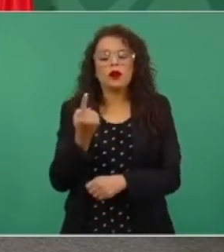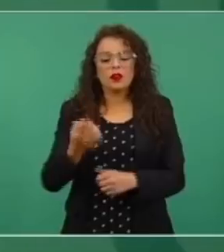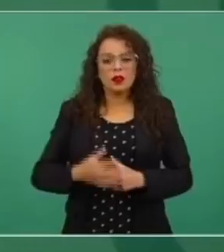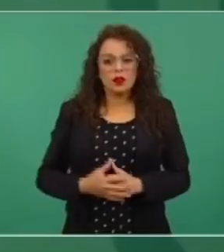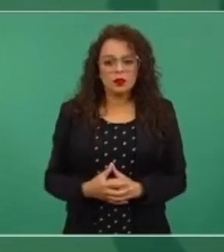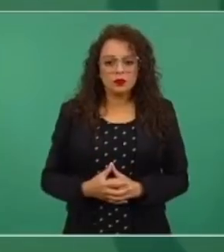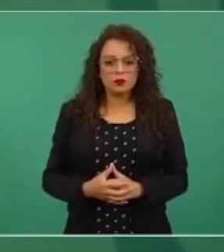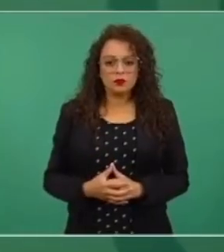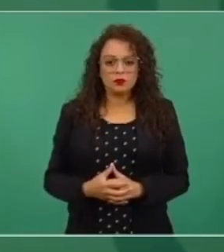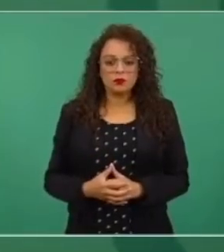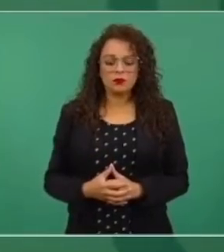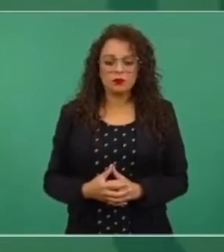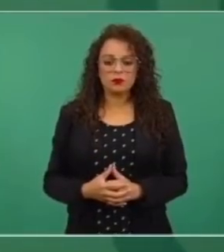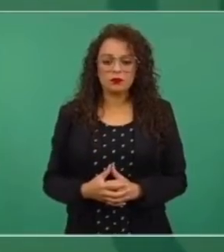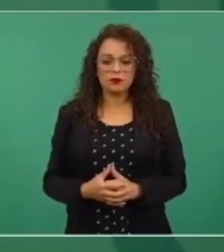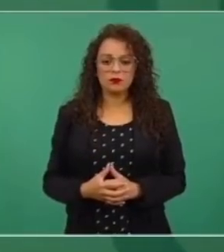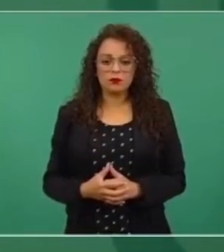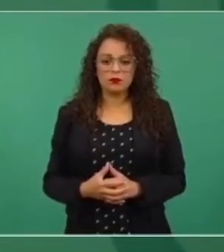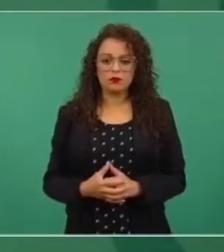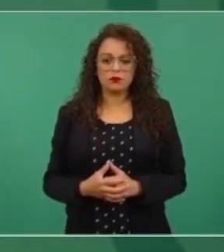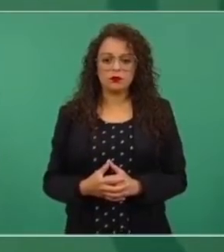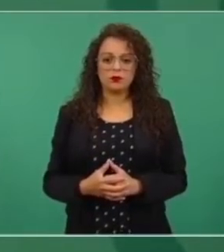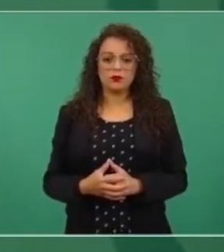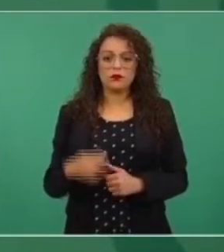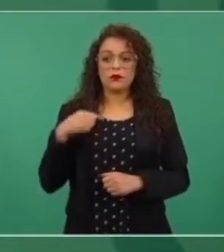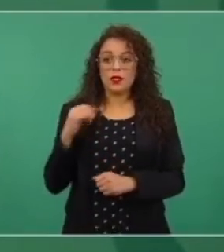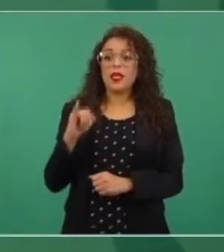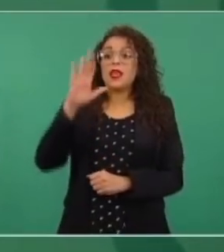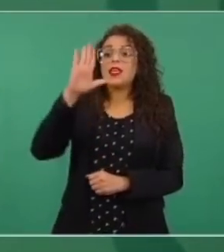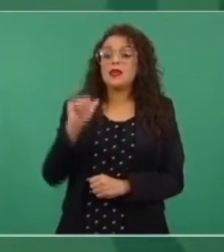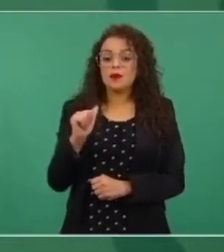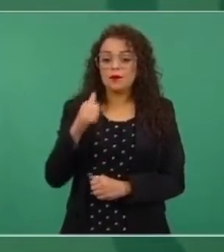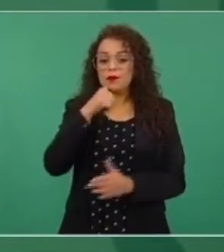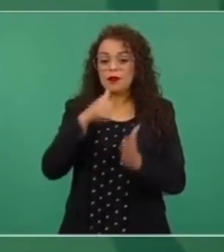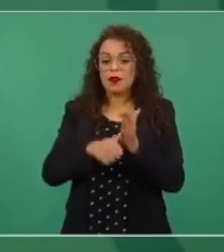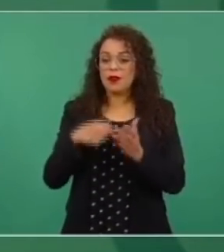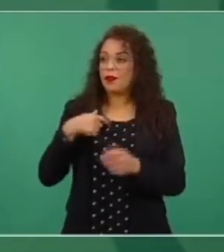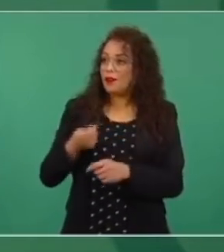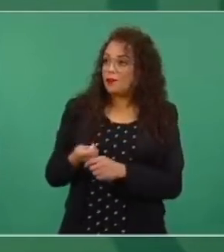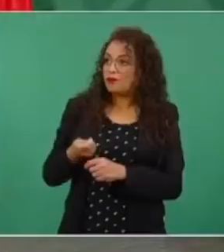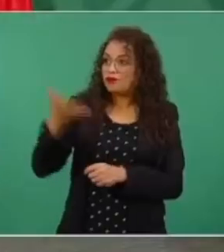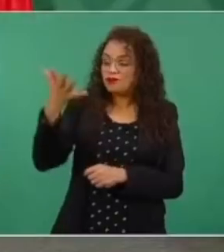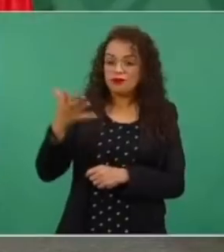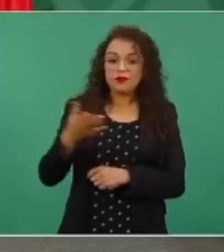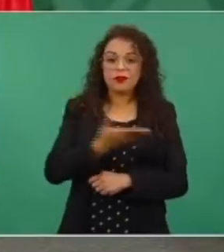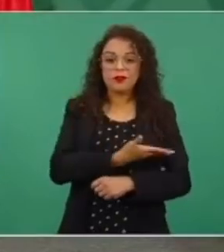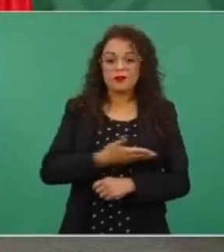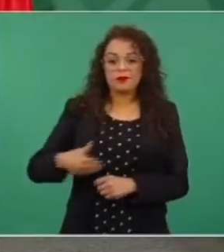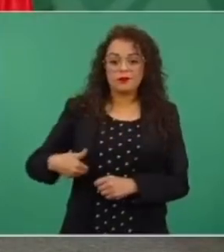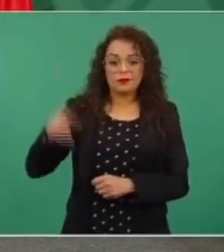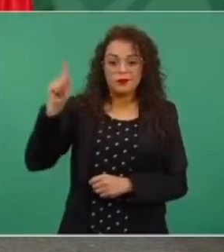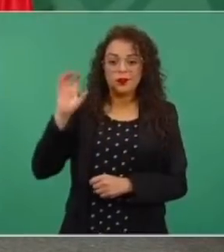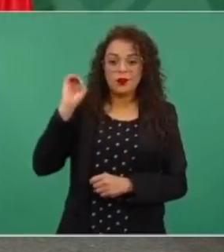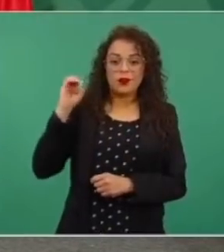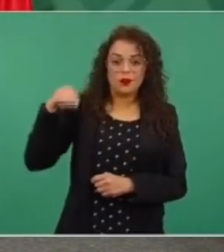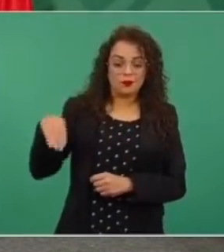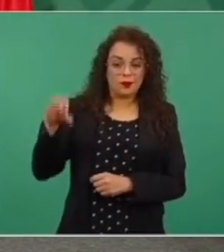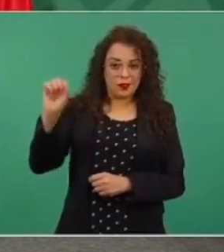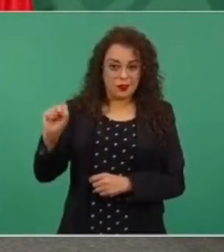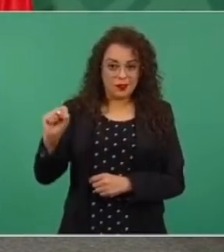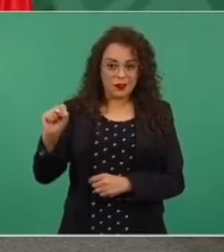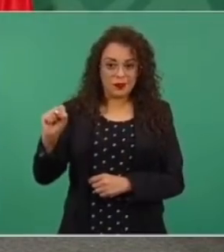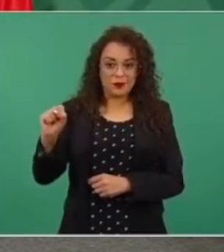Ya me ahorraron una carta que le iba yo a enviar al presidente de la Organización Mundial de la